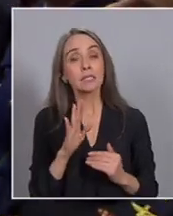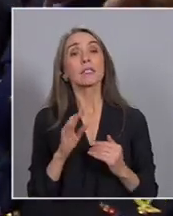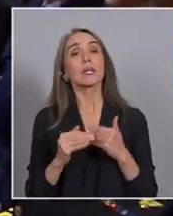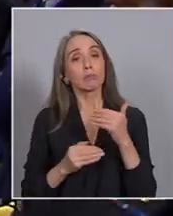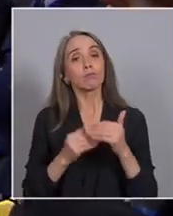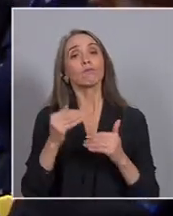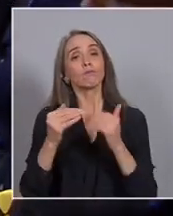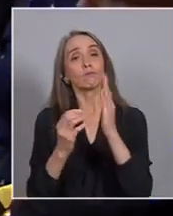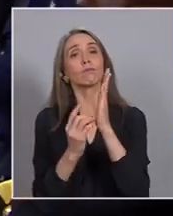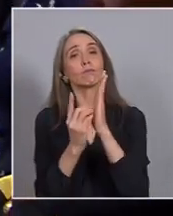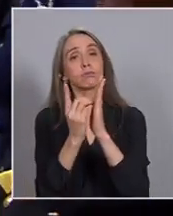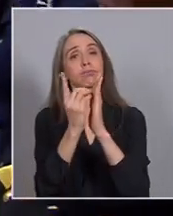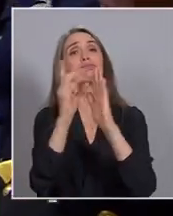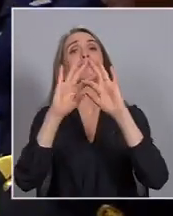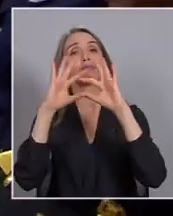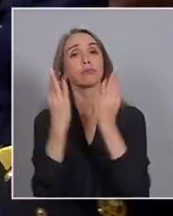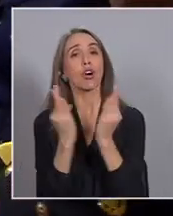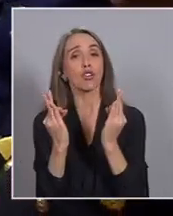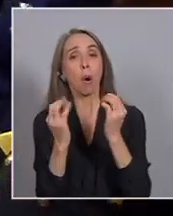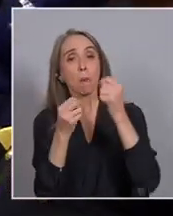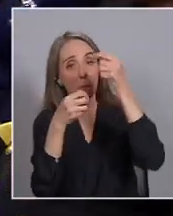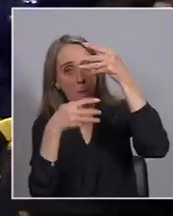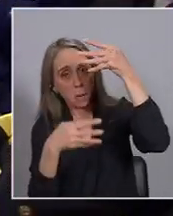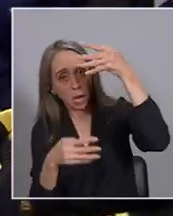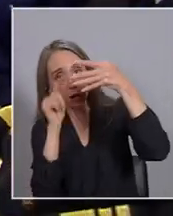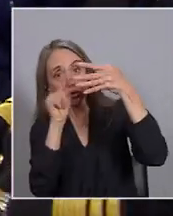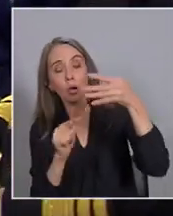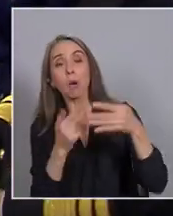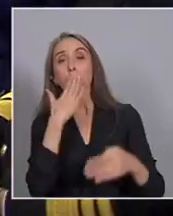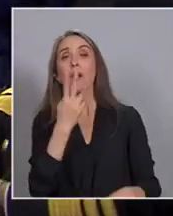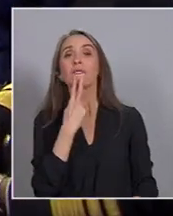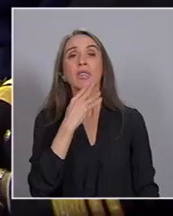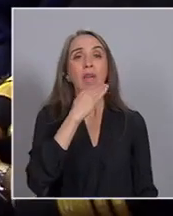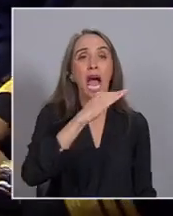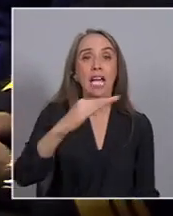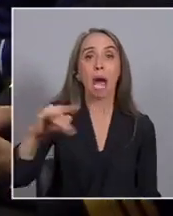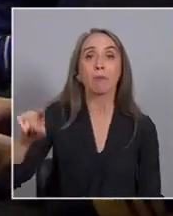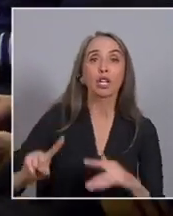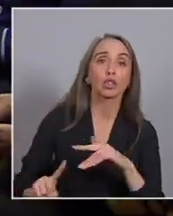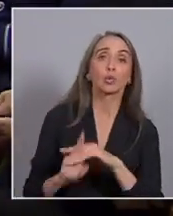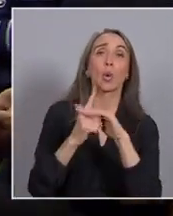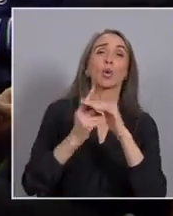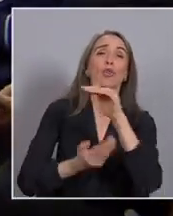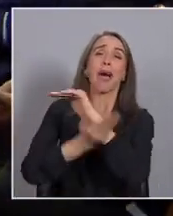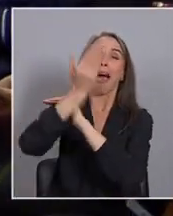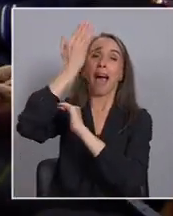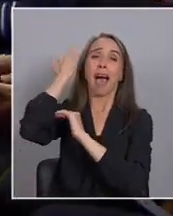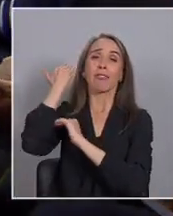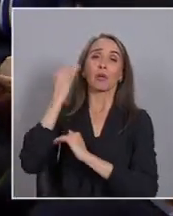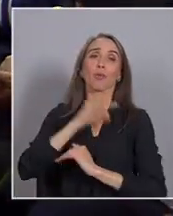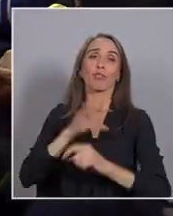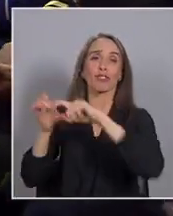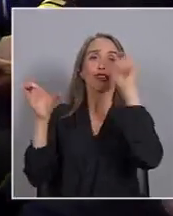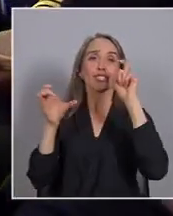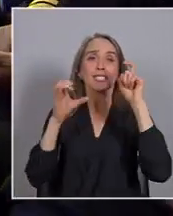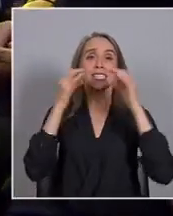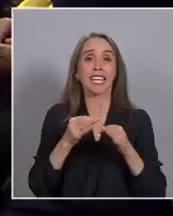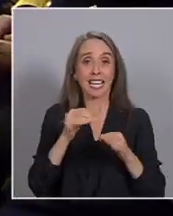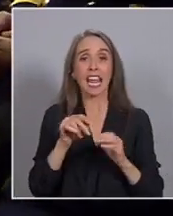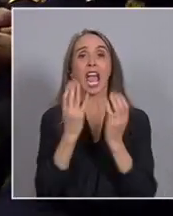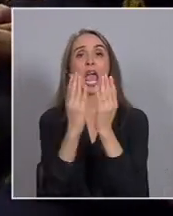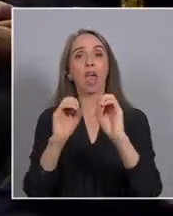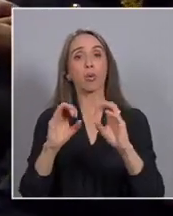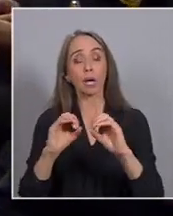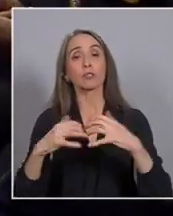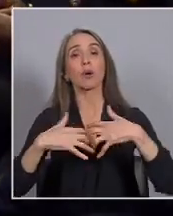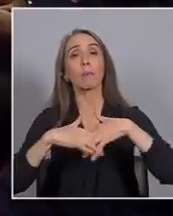progresando de forma integral para mejorar la vida en el campo, donde están los inicios de nuestro Chile. En materia educacional, impulsamos el